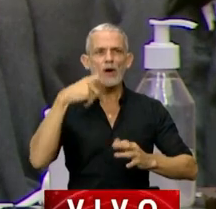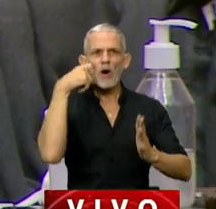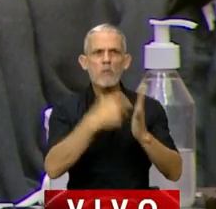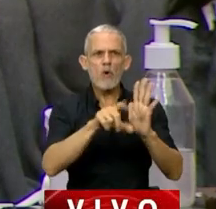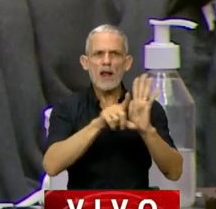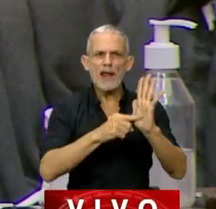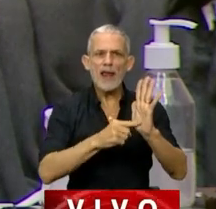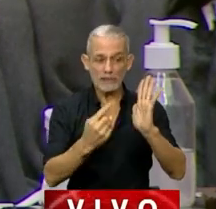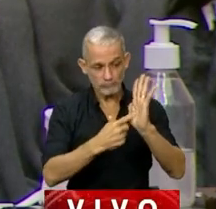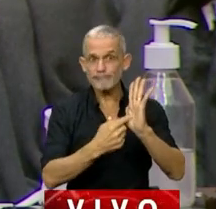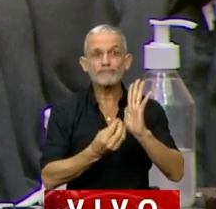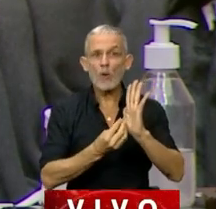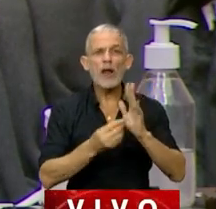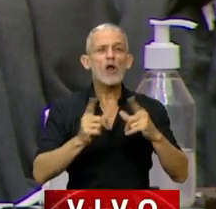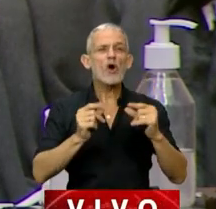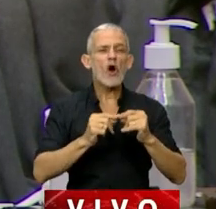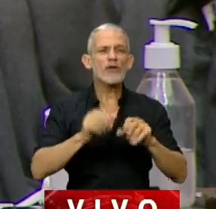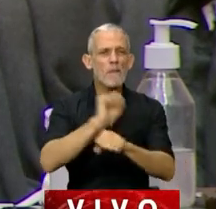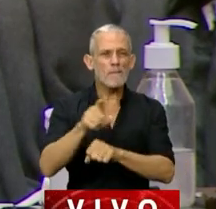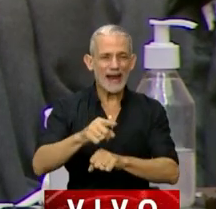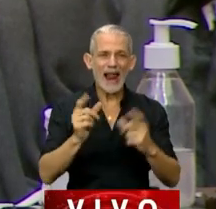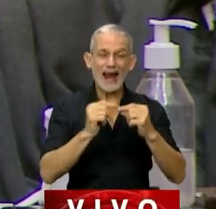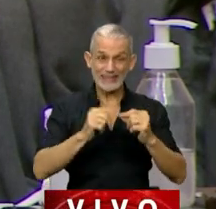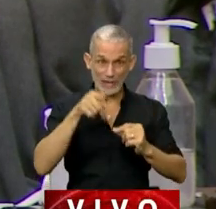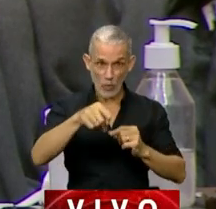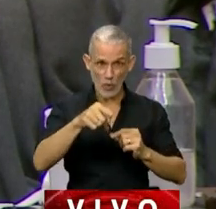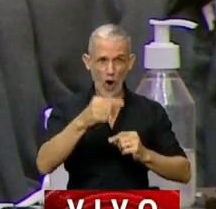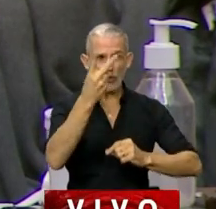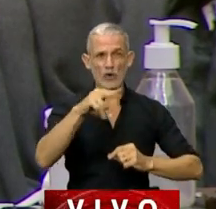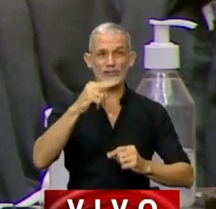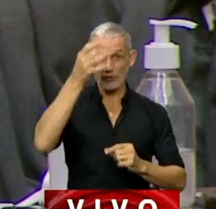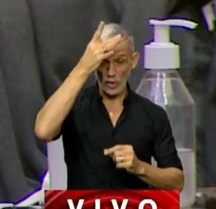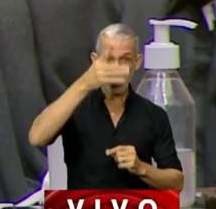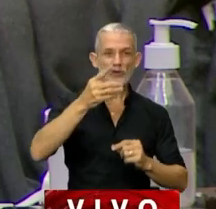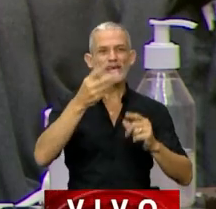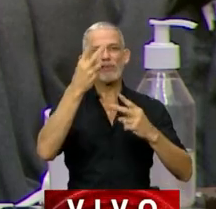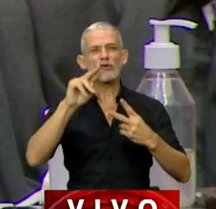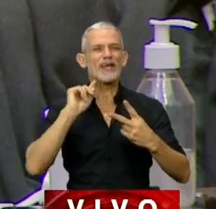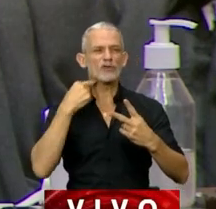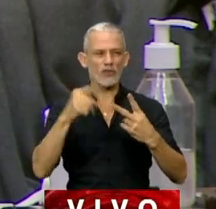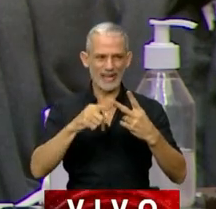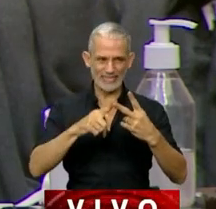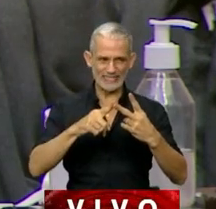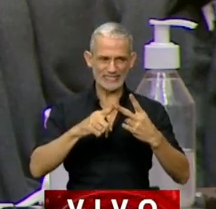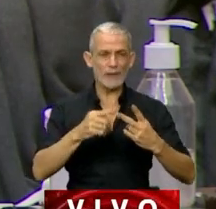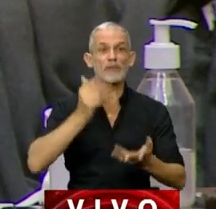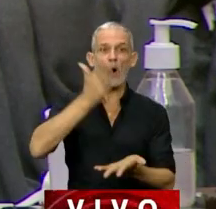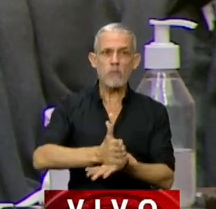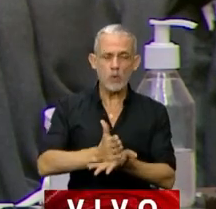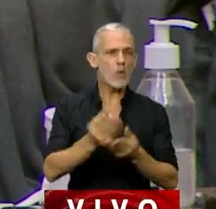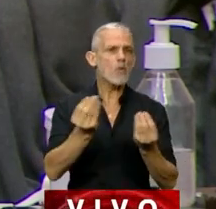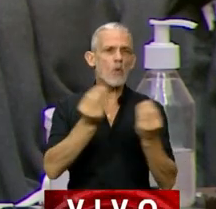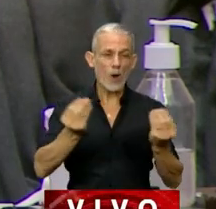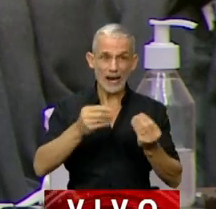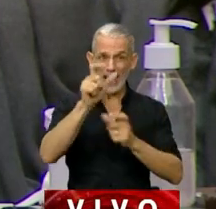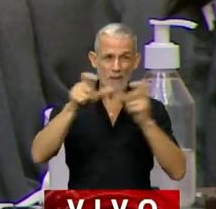delito según lo establecido en nuestro Código Penal en los artículos 212 y 213, que pena justamente